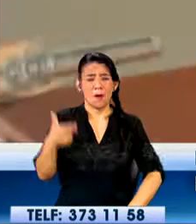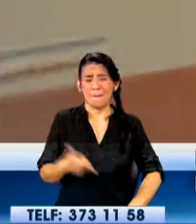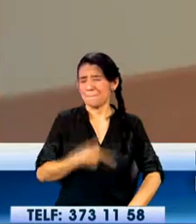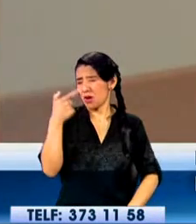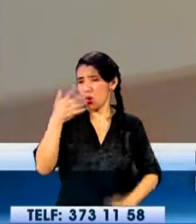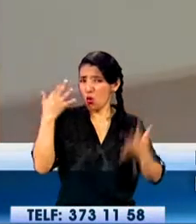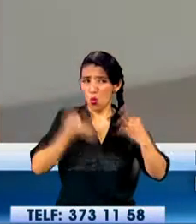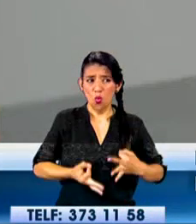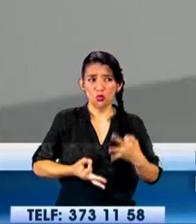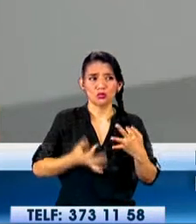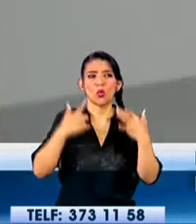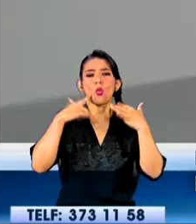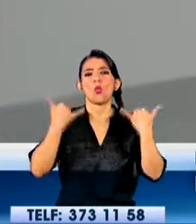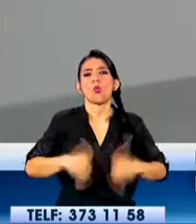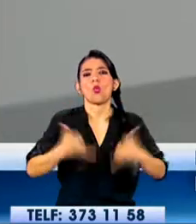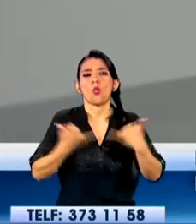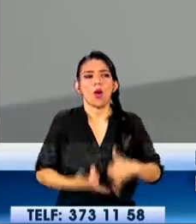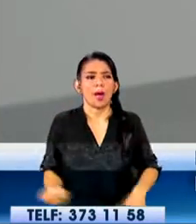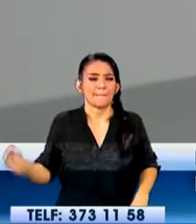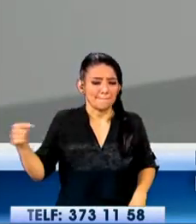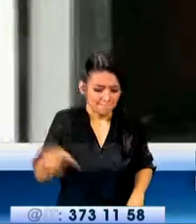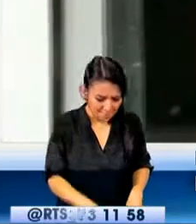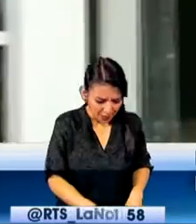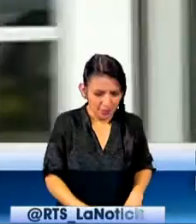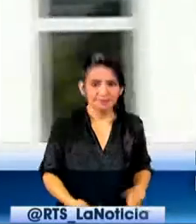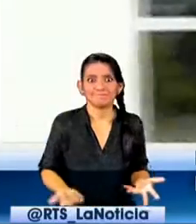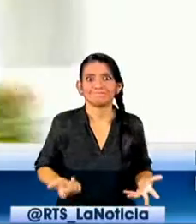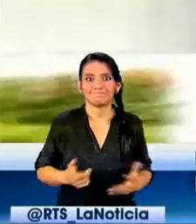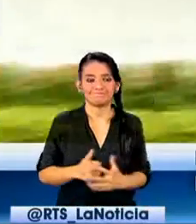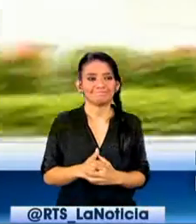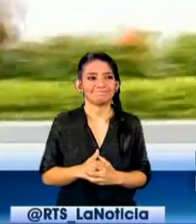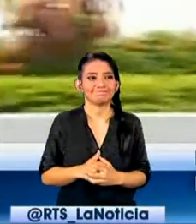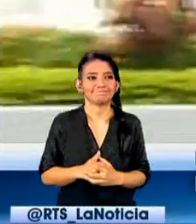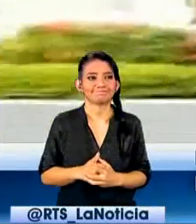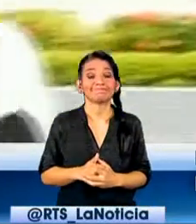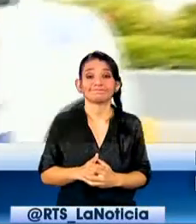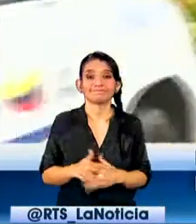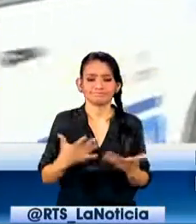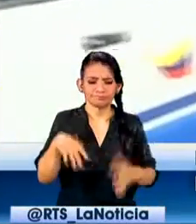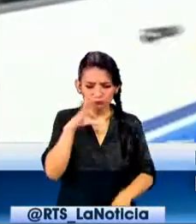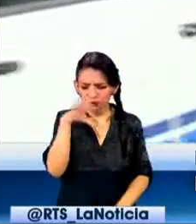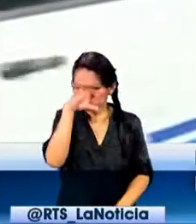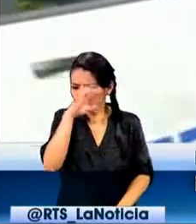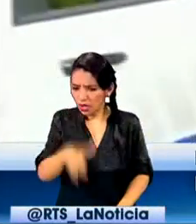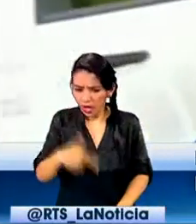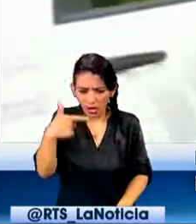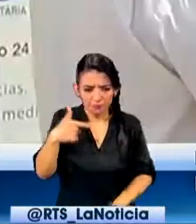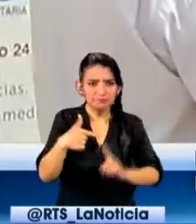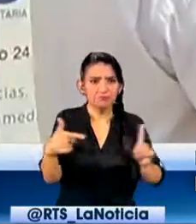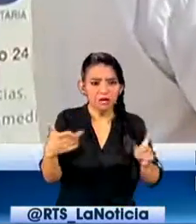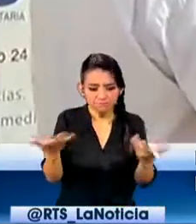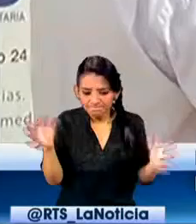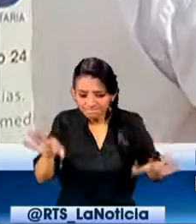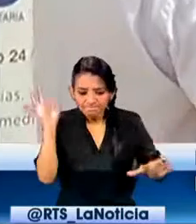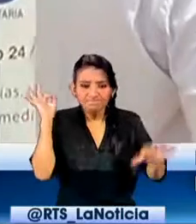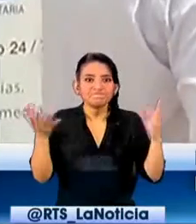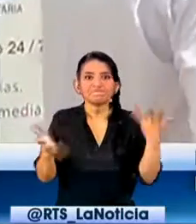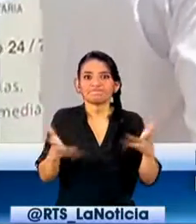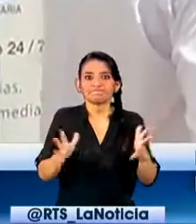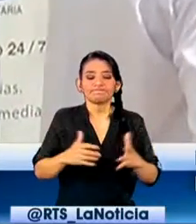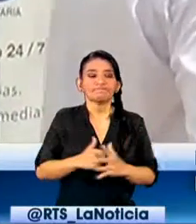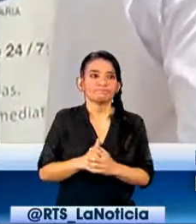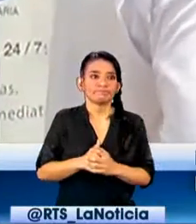se le dispara el arma por la manipulación de ella. Cuenta que se trató de ubicar el arma, sin embargo, la misma no fue encontrada.